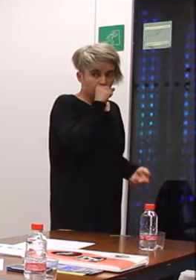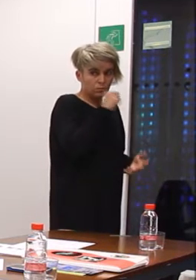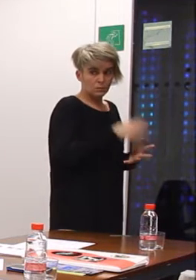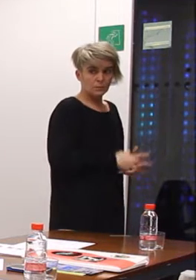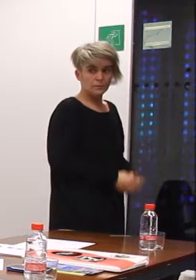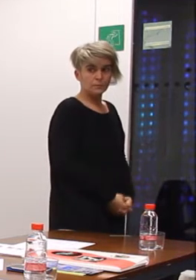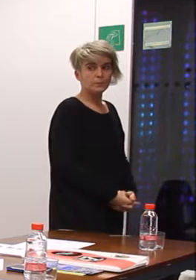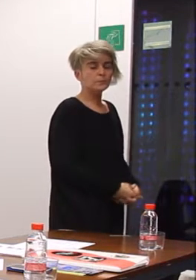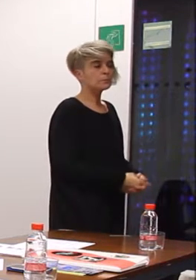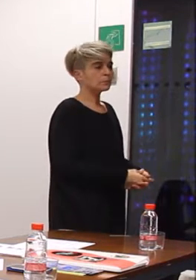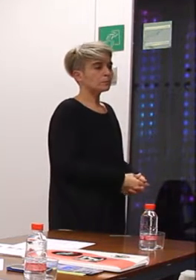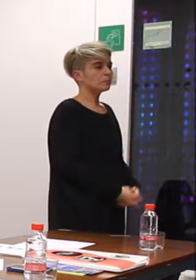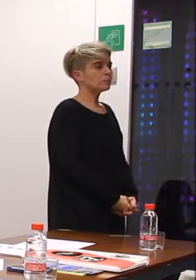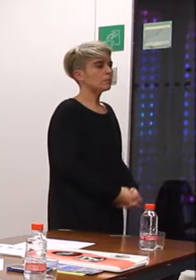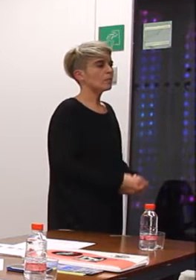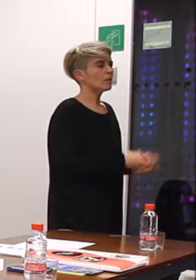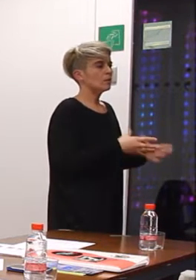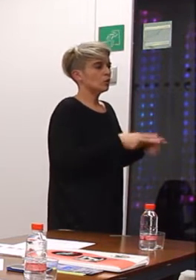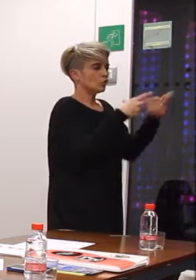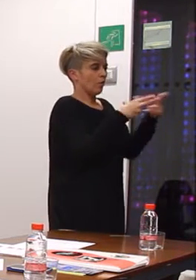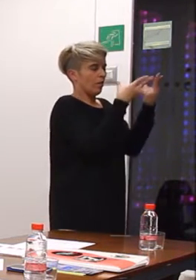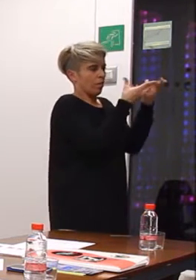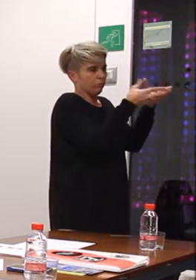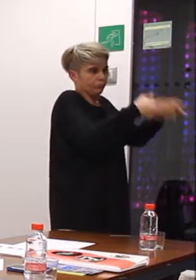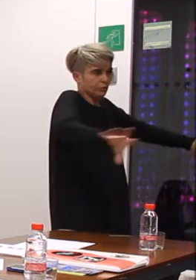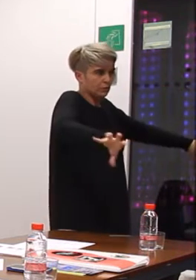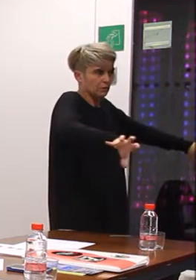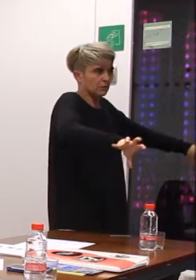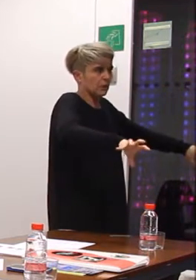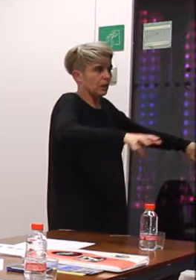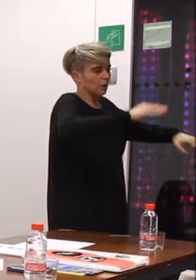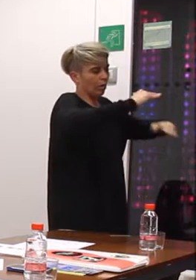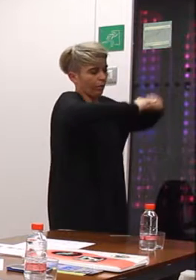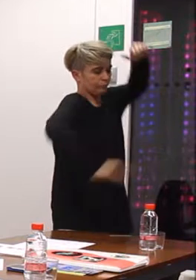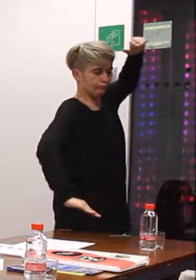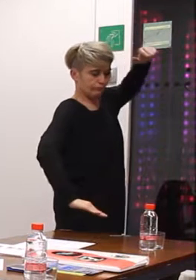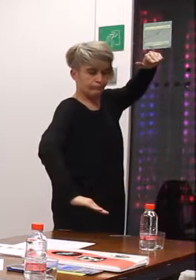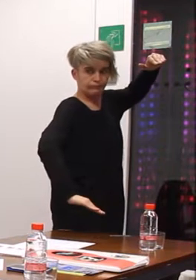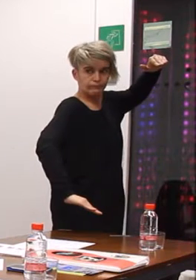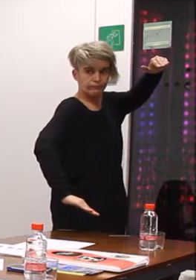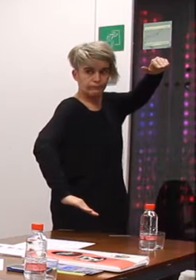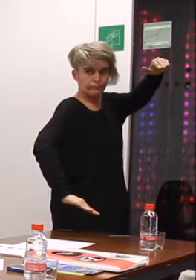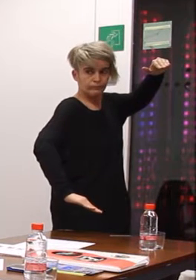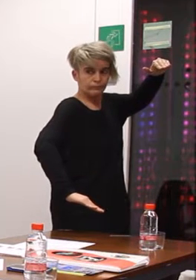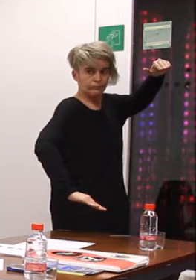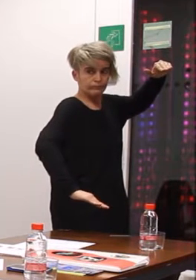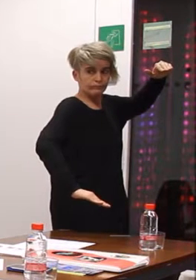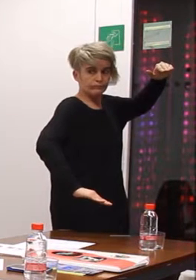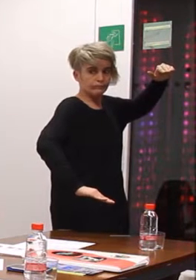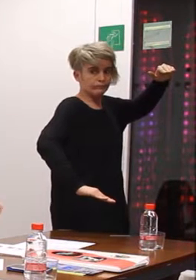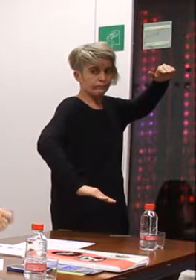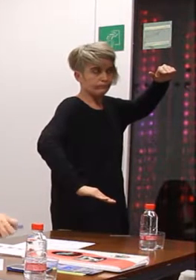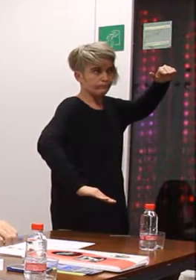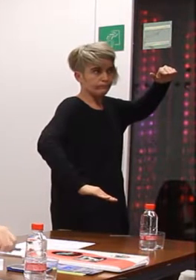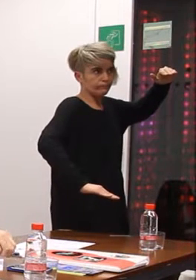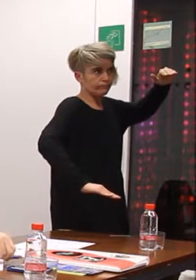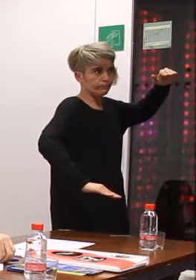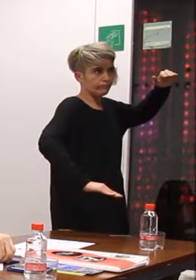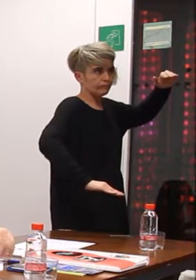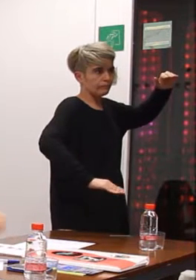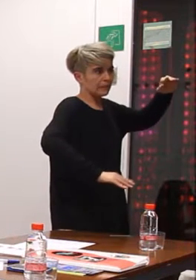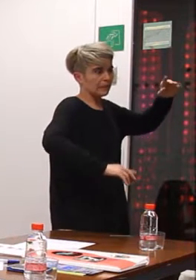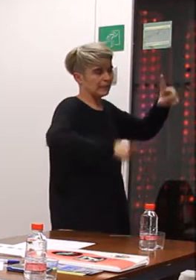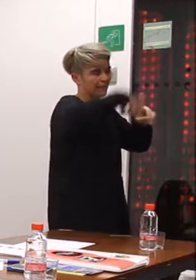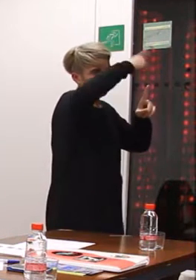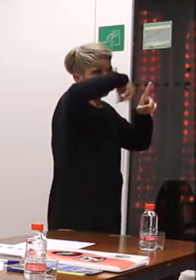muy polarizadas en ese sentido y un enquistamiento importante de los niveles más